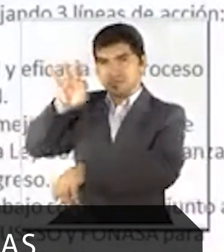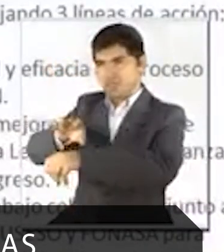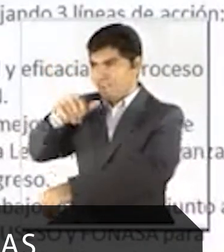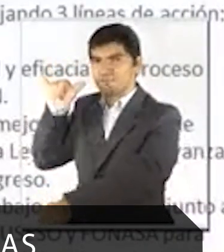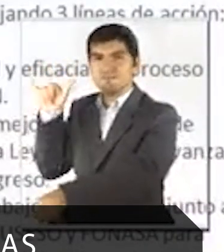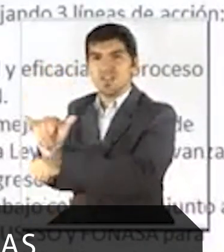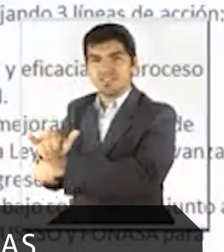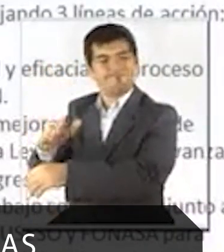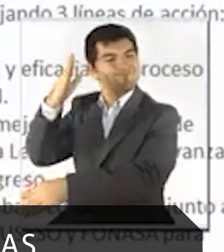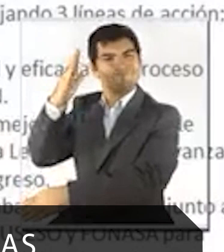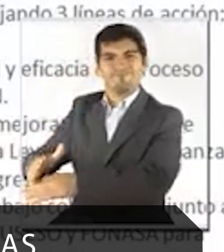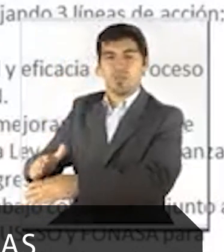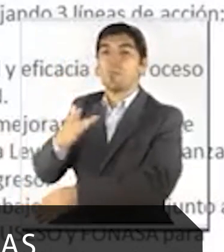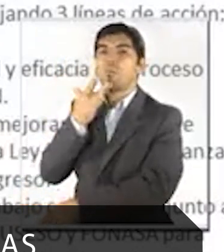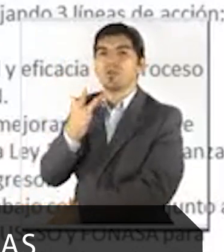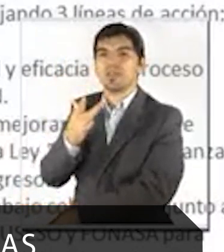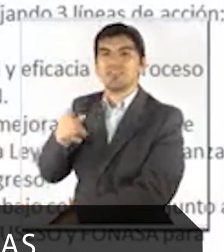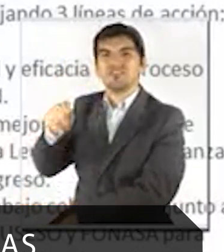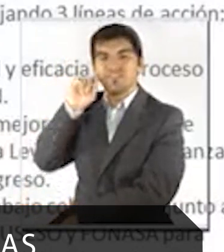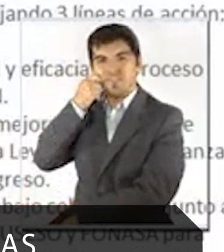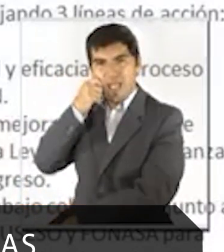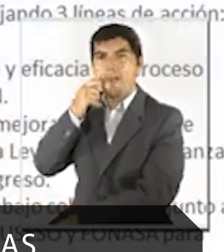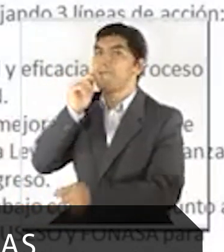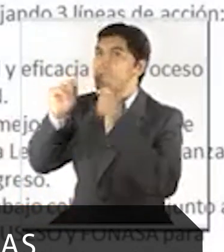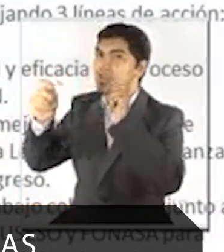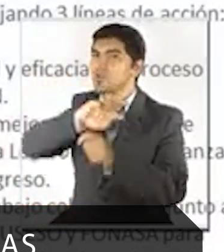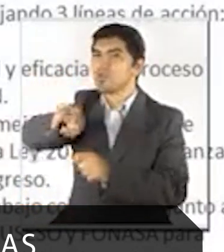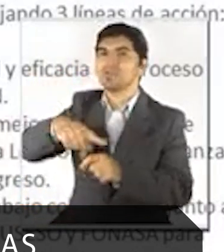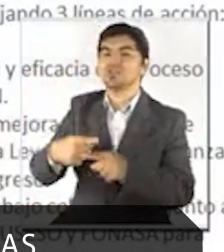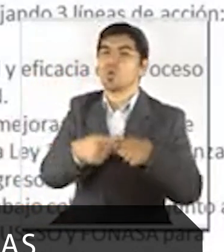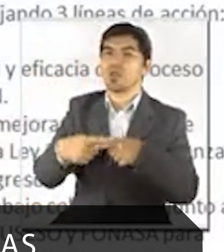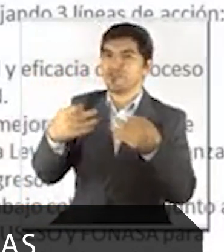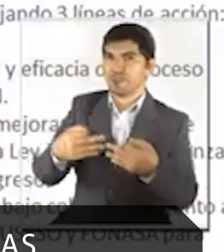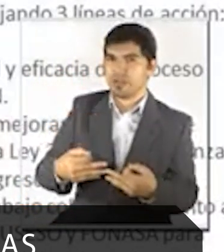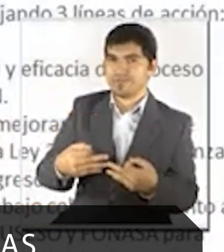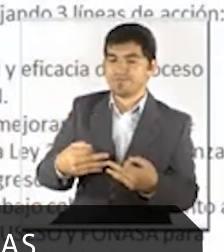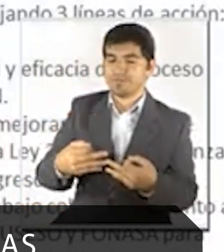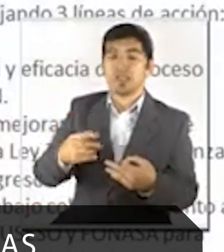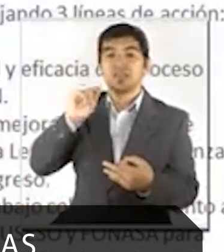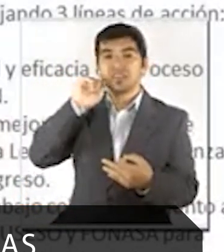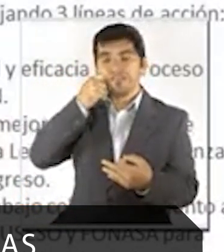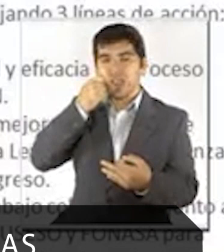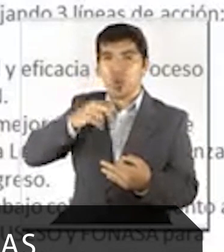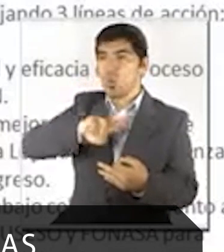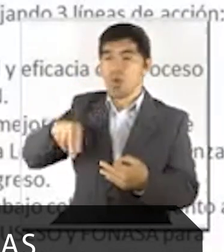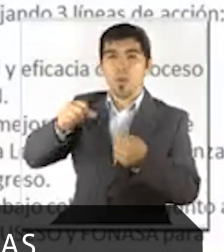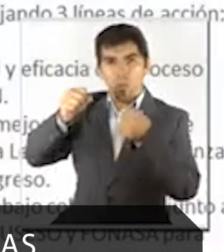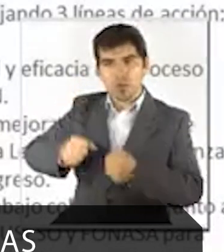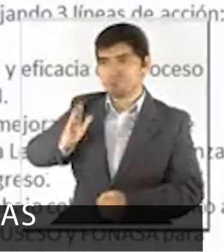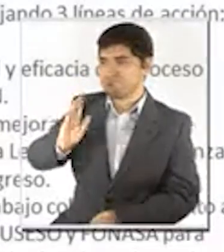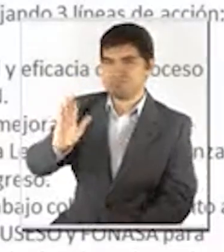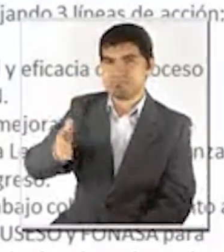porque este tipo de acciones ponen en riesgo la seguridad social en salud ponen en riesgo la sustentabilidad del proceso